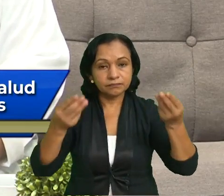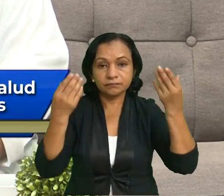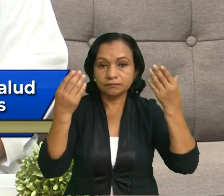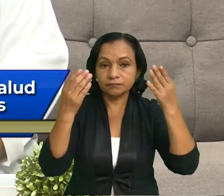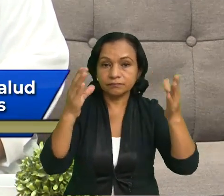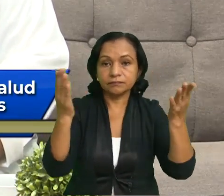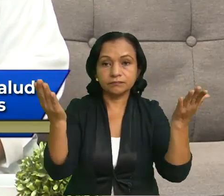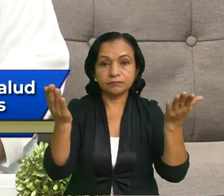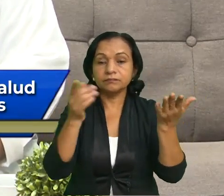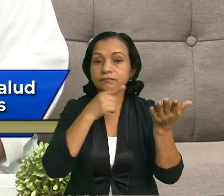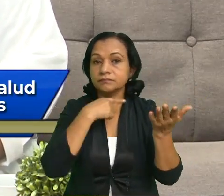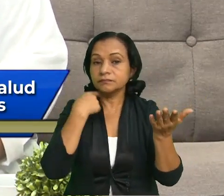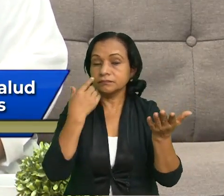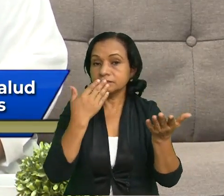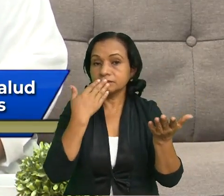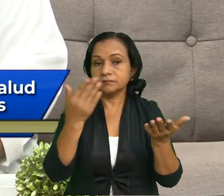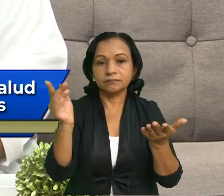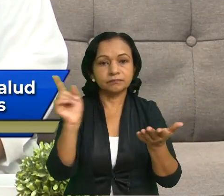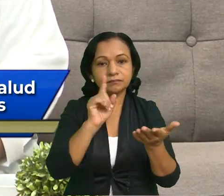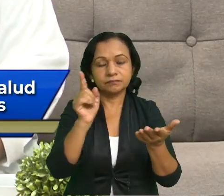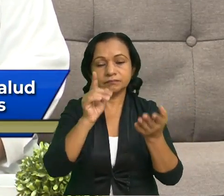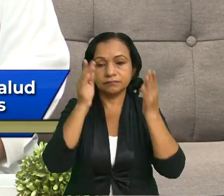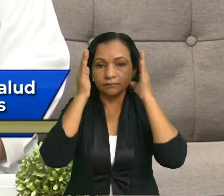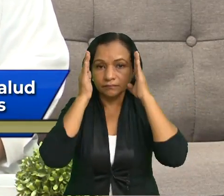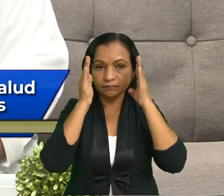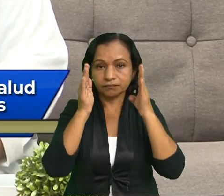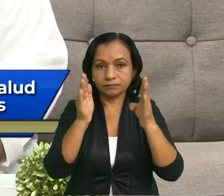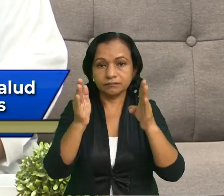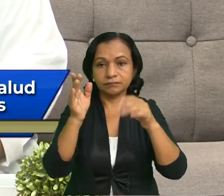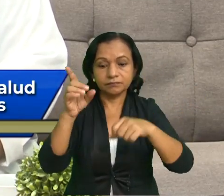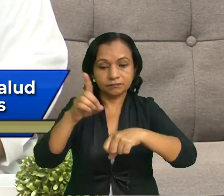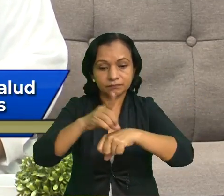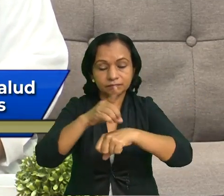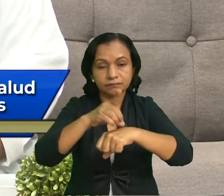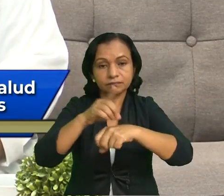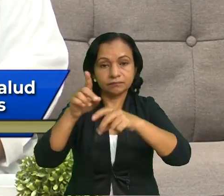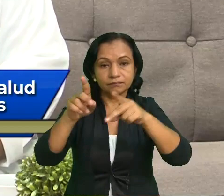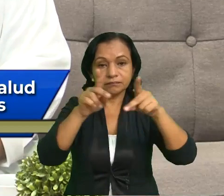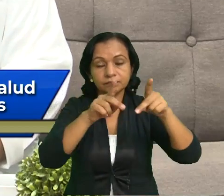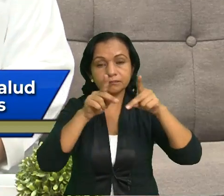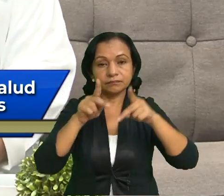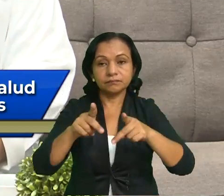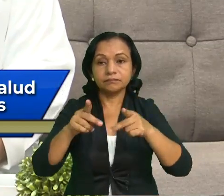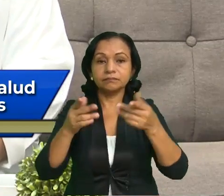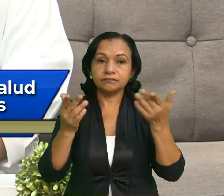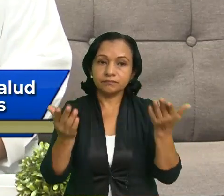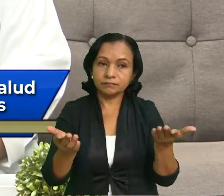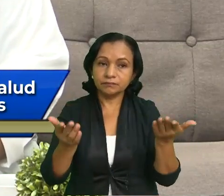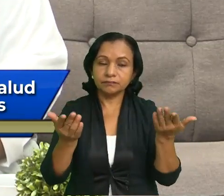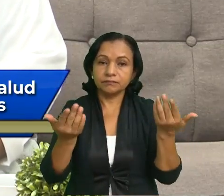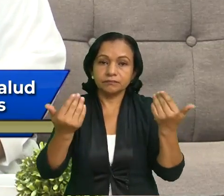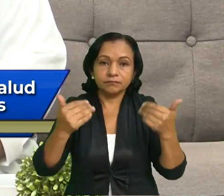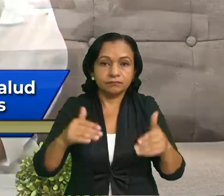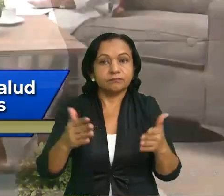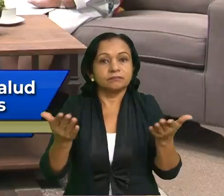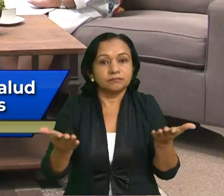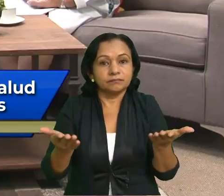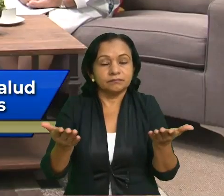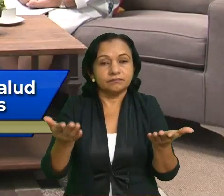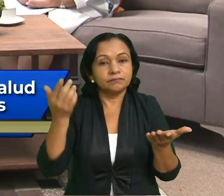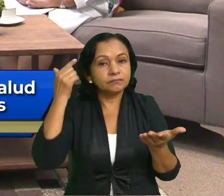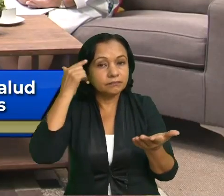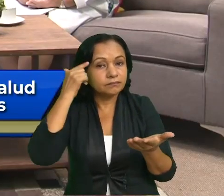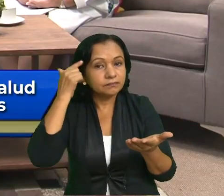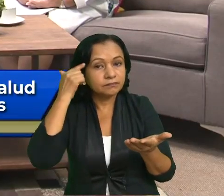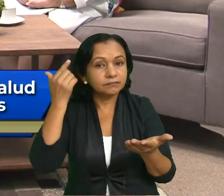realmente no era suficiente para atender la consulta y la demanda de la población entonces consideramos